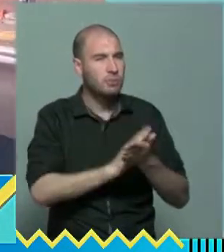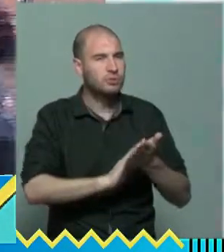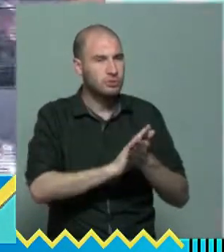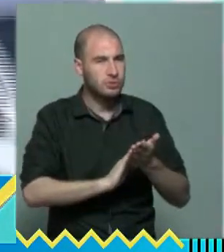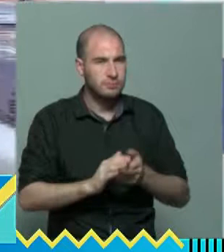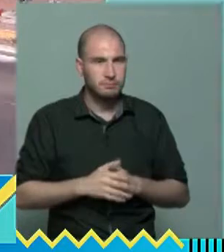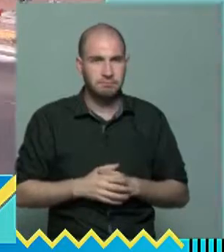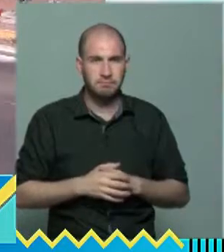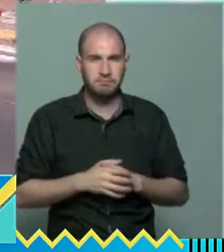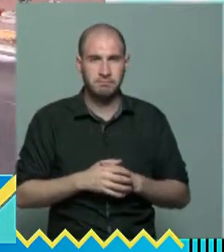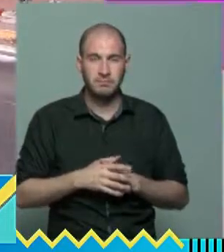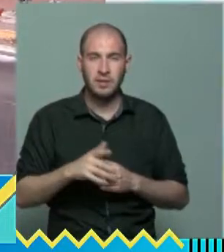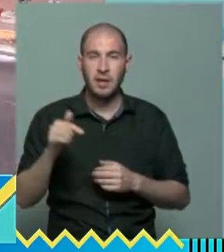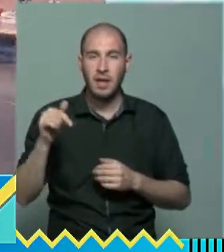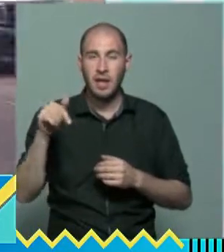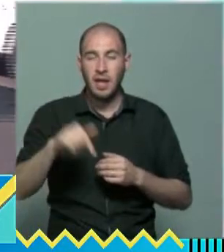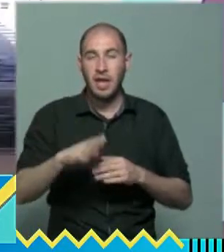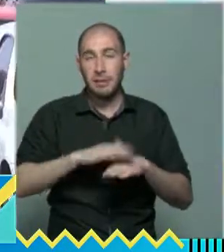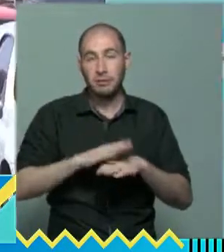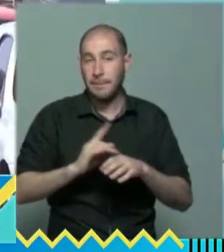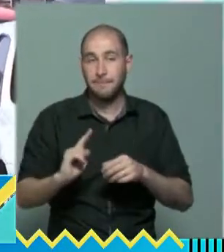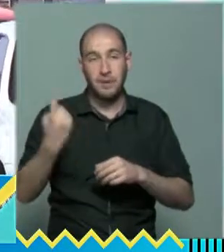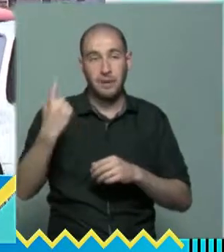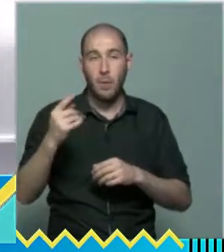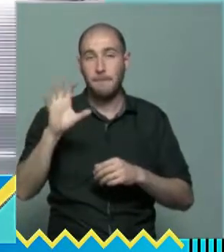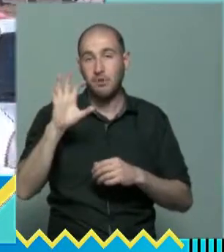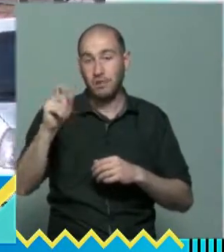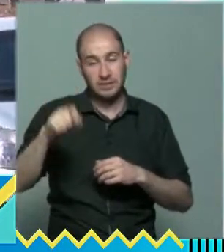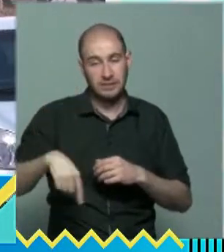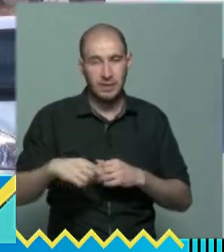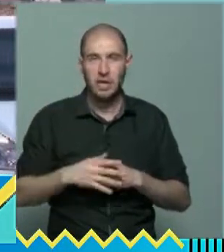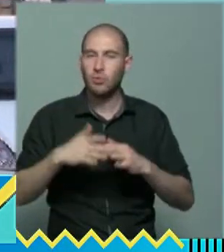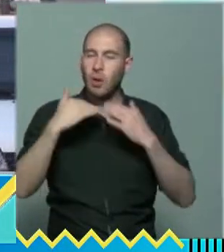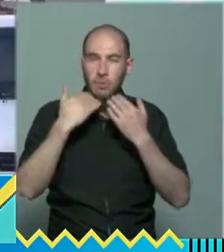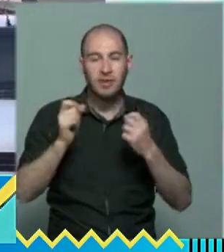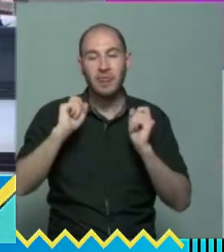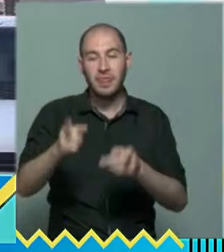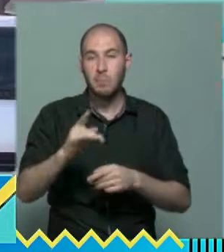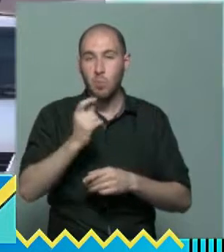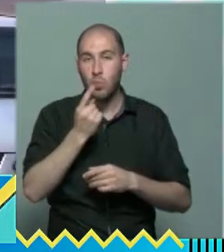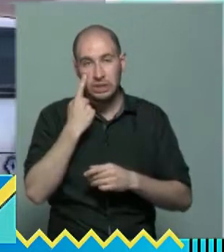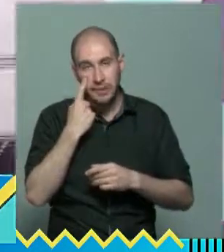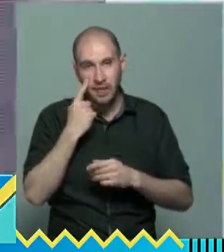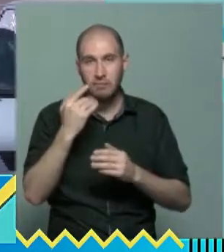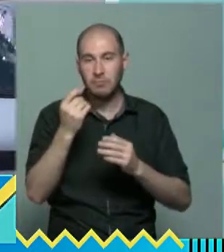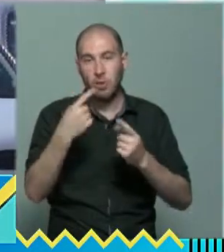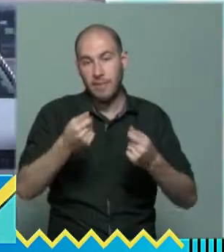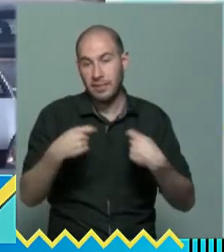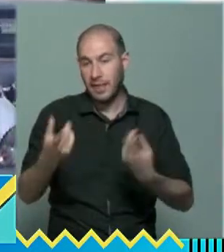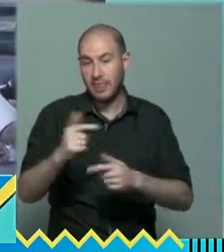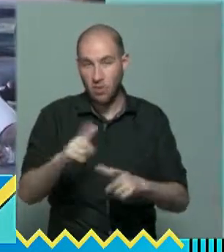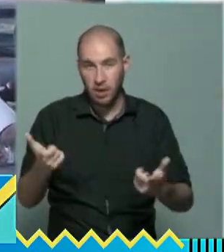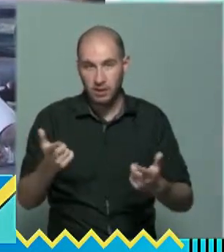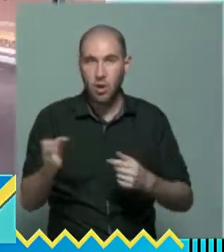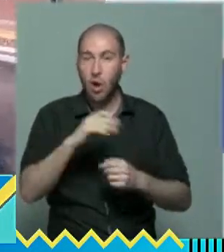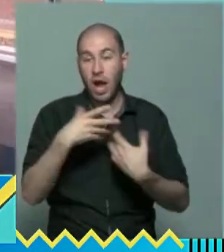resolver? Bueno, yo creo que la jurisdicción primaria la tiene la provincia, ¿no? Por más que lo haya delegado a los municipios, si no le da los recursos y no